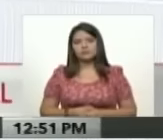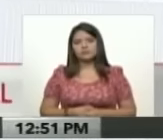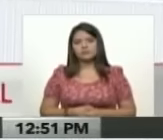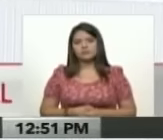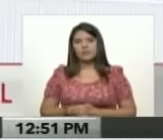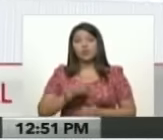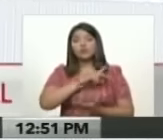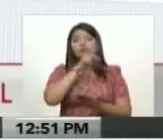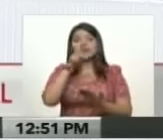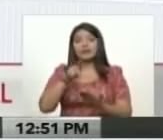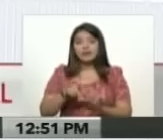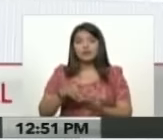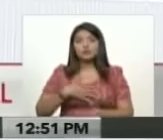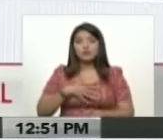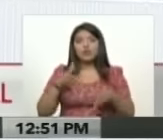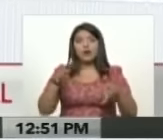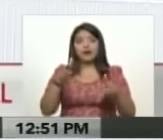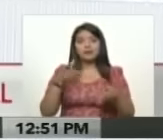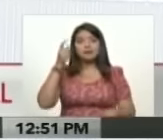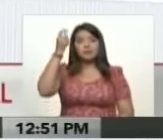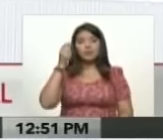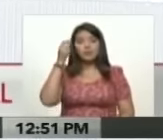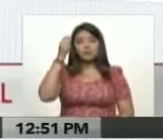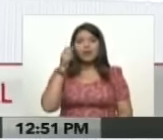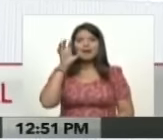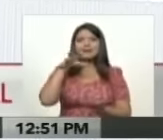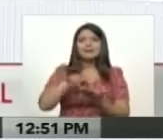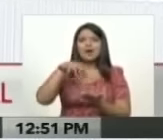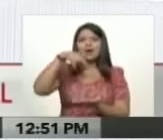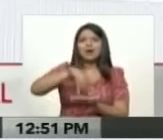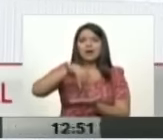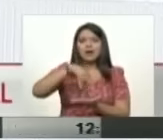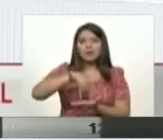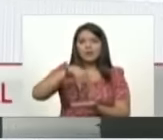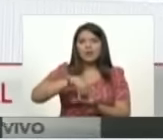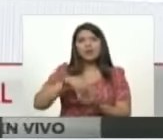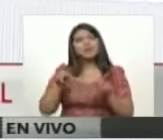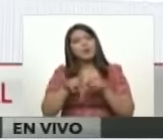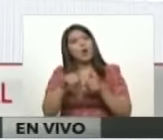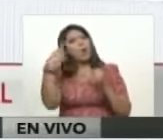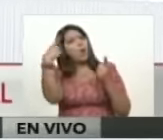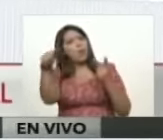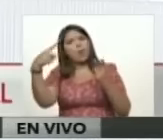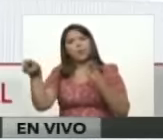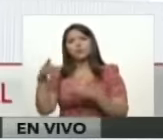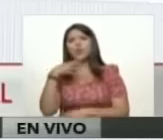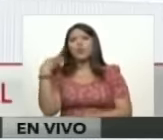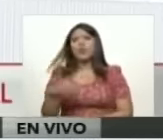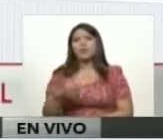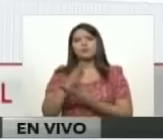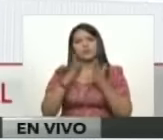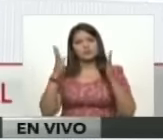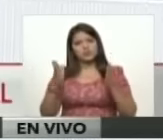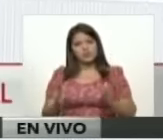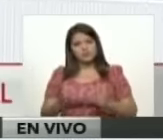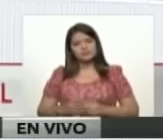como diputado electo por el Estado Carabobo, al igual que otros jóvenes estudiantes,